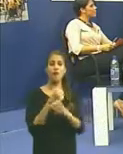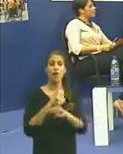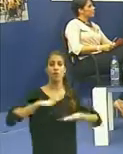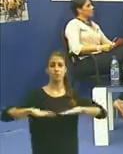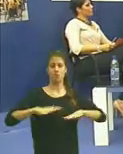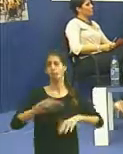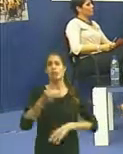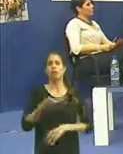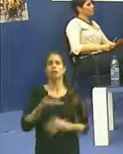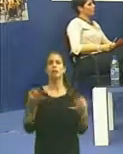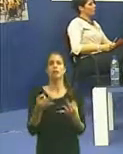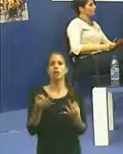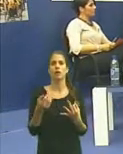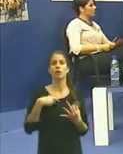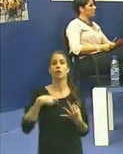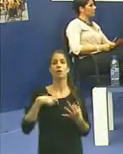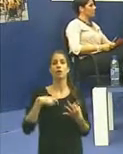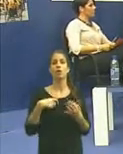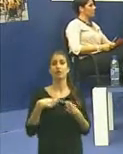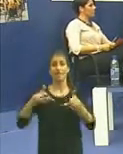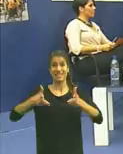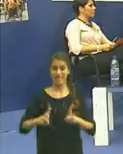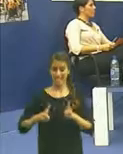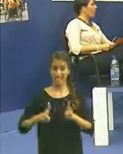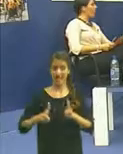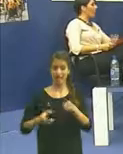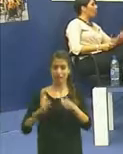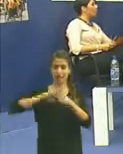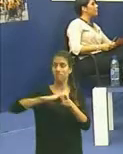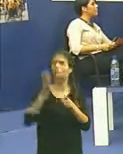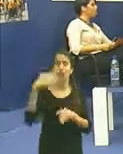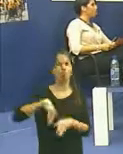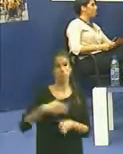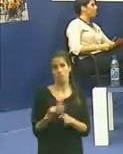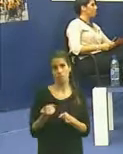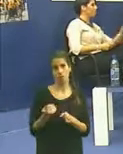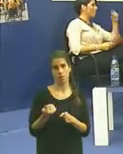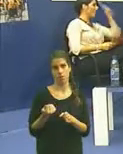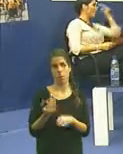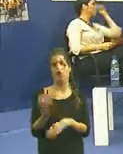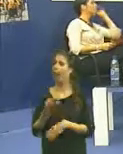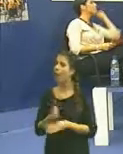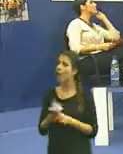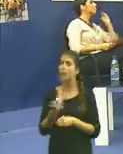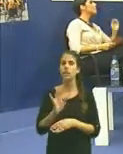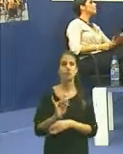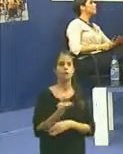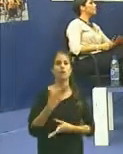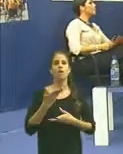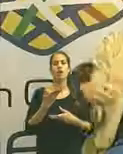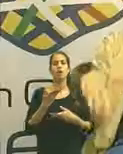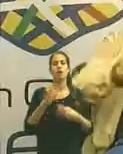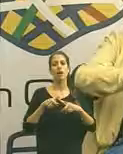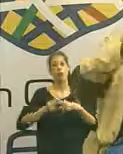bueno, partimos de la base que no utilizamos montura porque rompe completamente. Ah, van sin montura en los caballos. Es un cinchuelo, es como